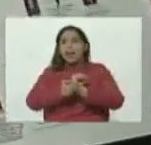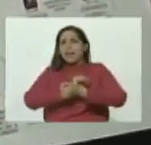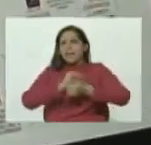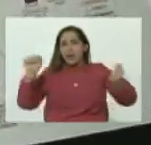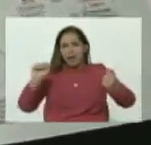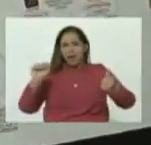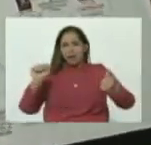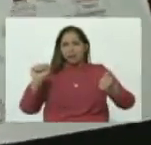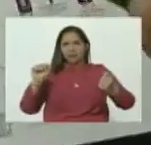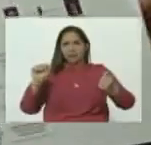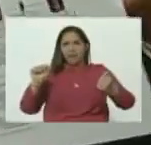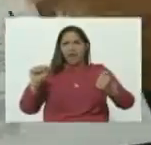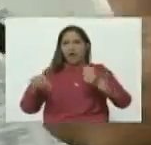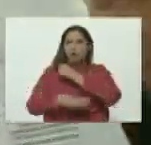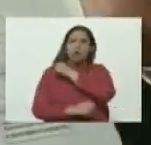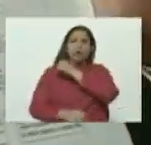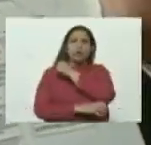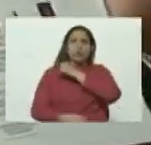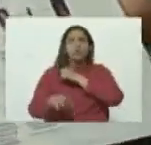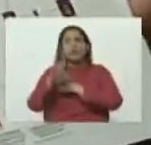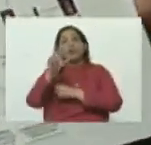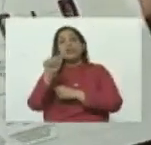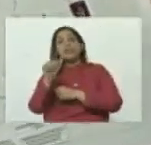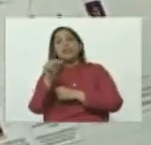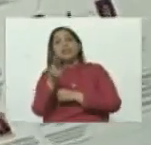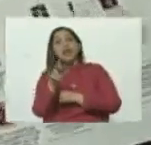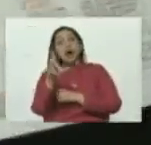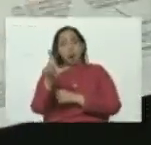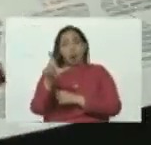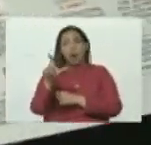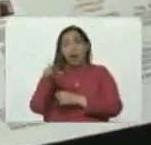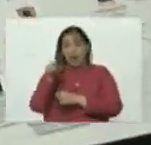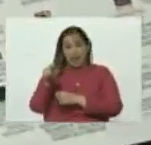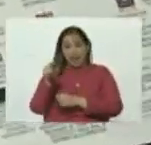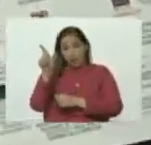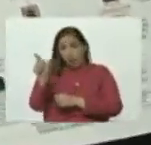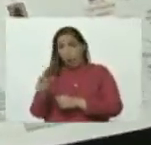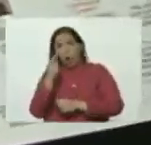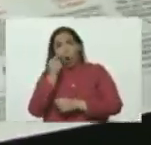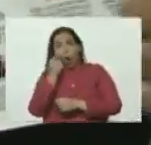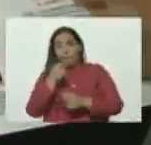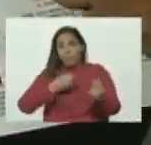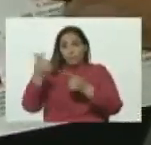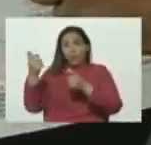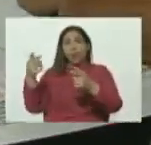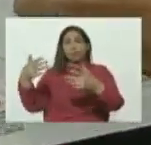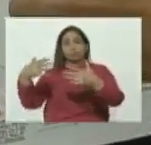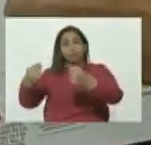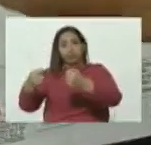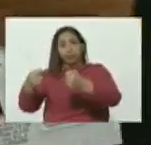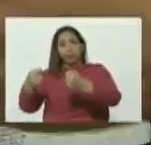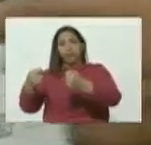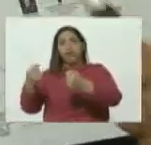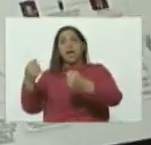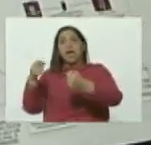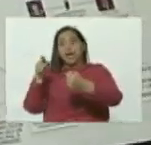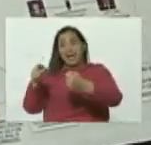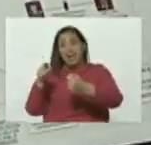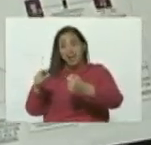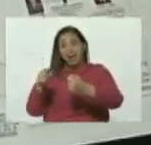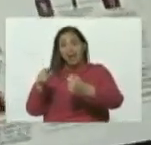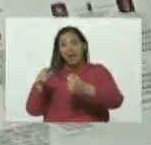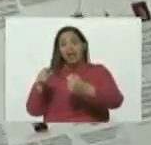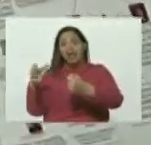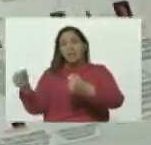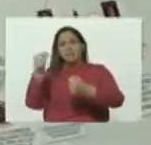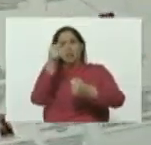Baduel, que está pagando condena por actos de corrupción, por robo de dinero, mientras cuando fue ministro de Defensa, e imponerlo